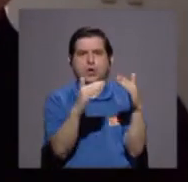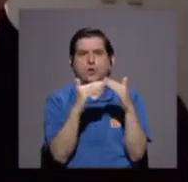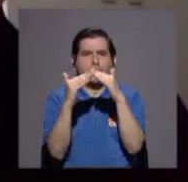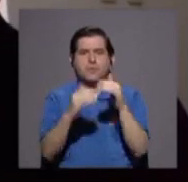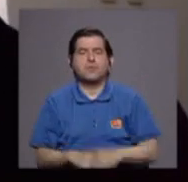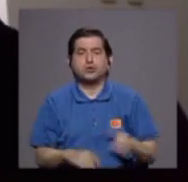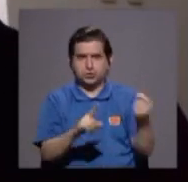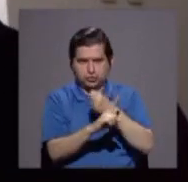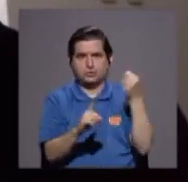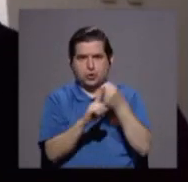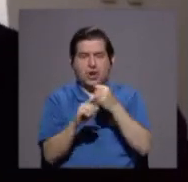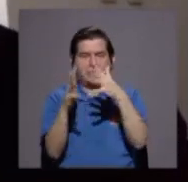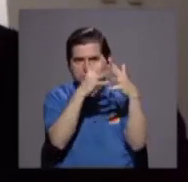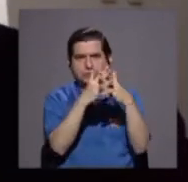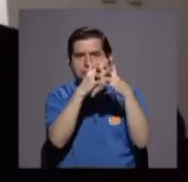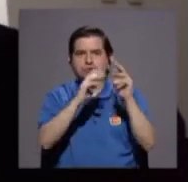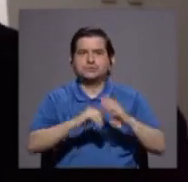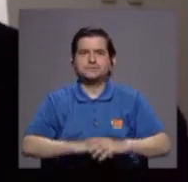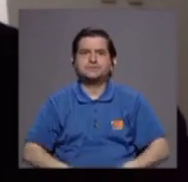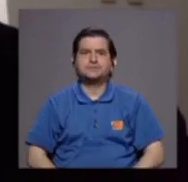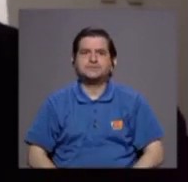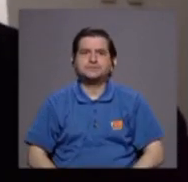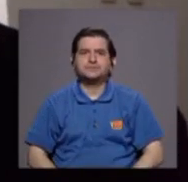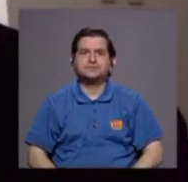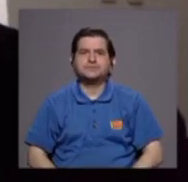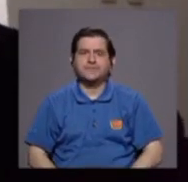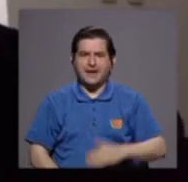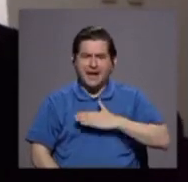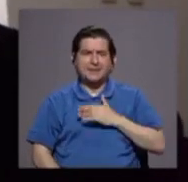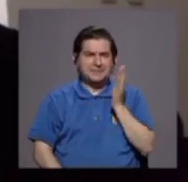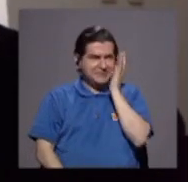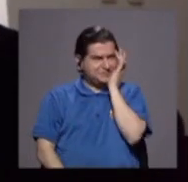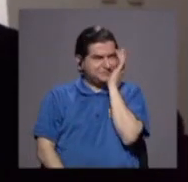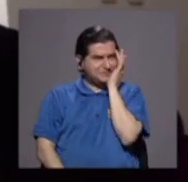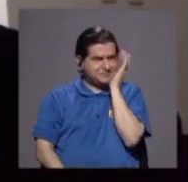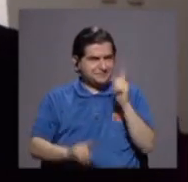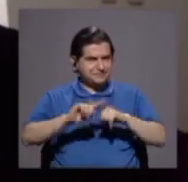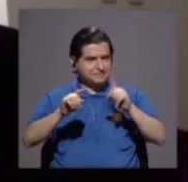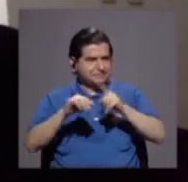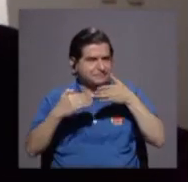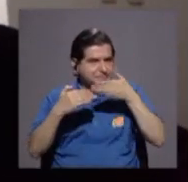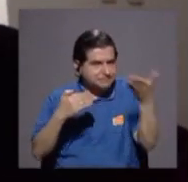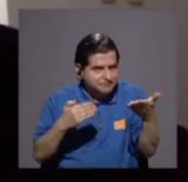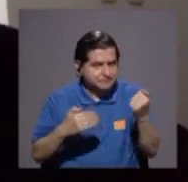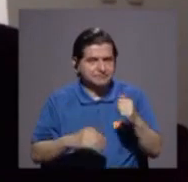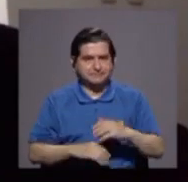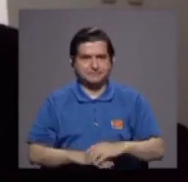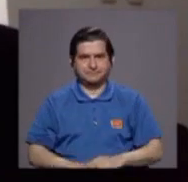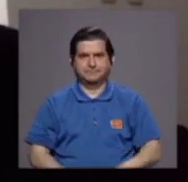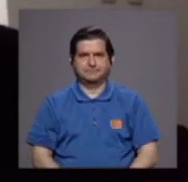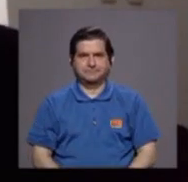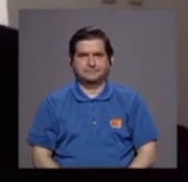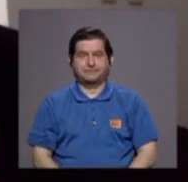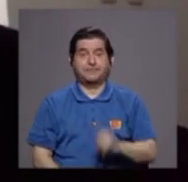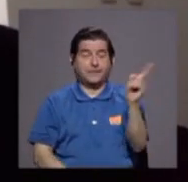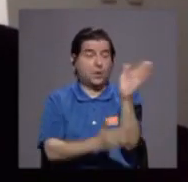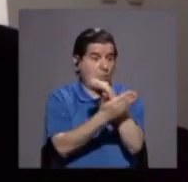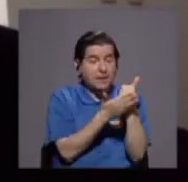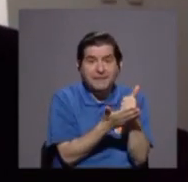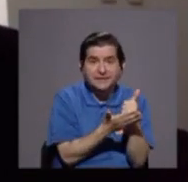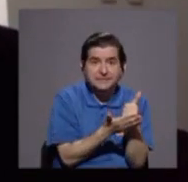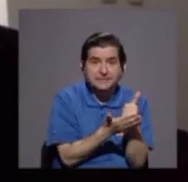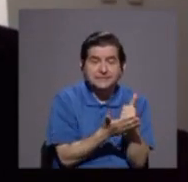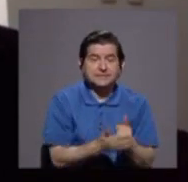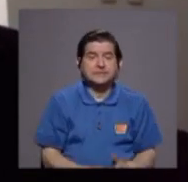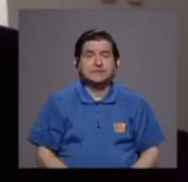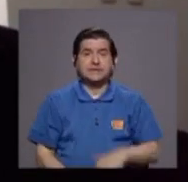muy violentos en Estados Unidos. Entonces aquí a mí me preocupan distintas cosas, ¿verdad? Por un lado,